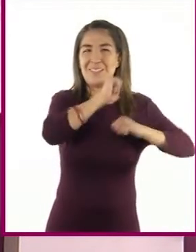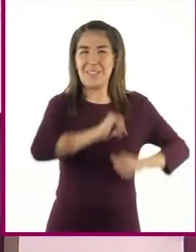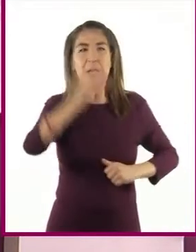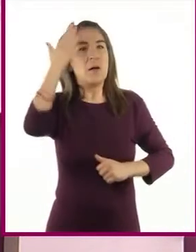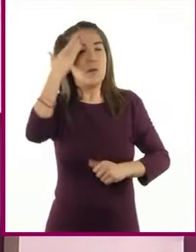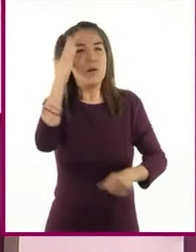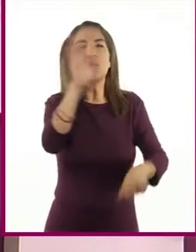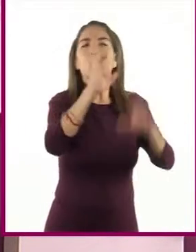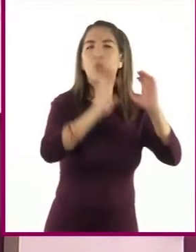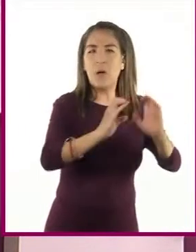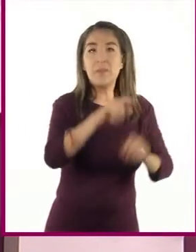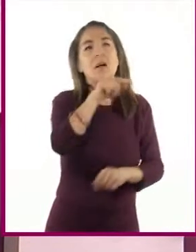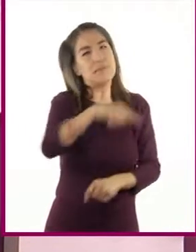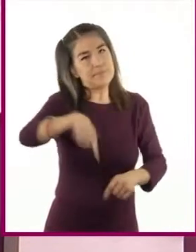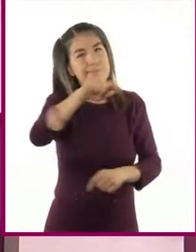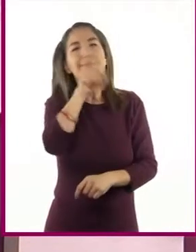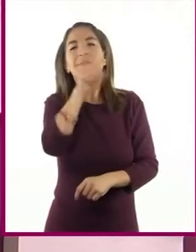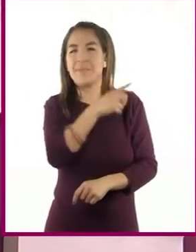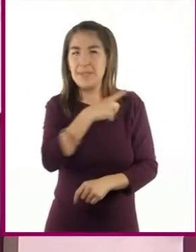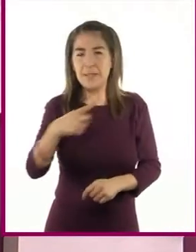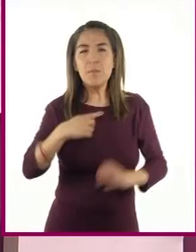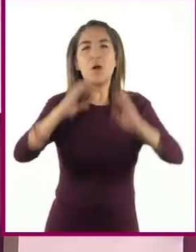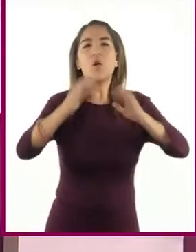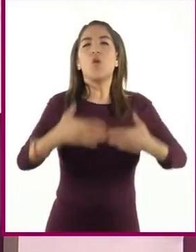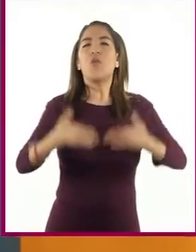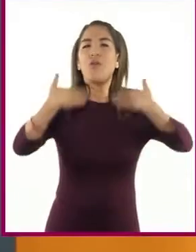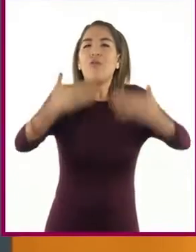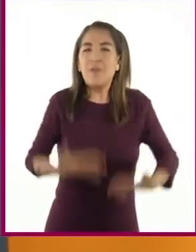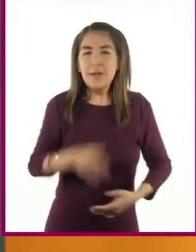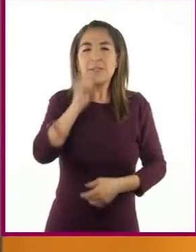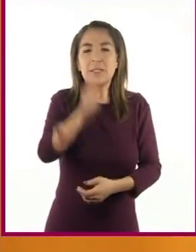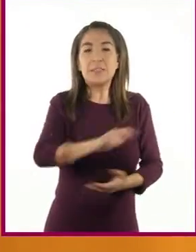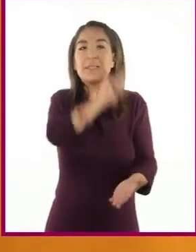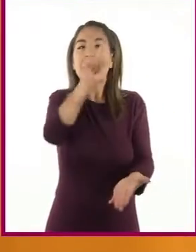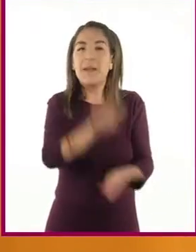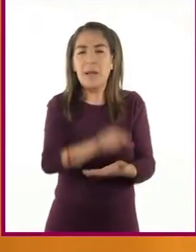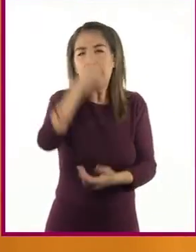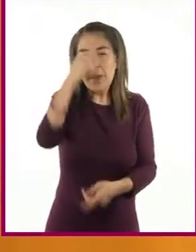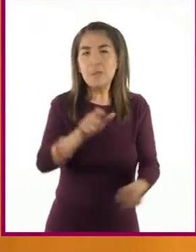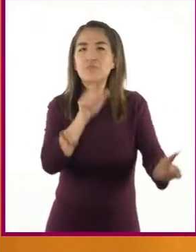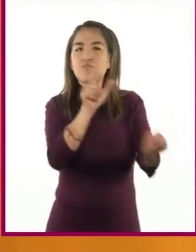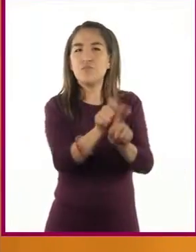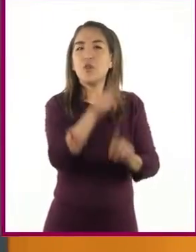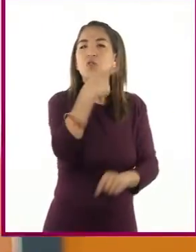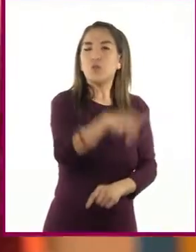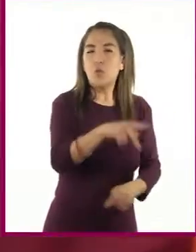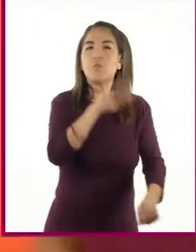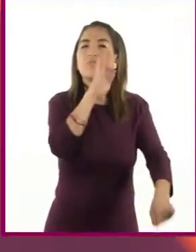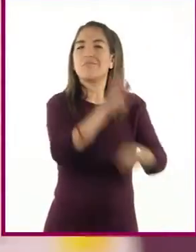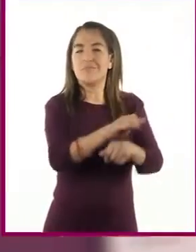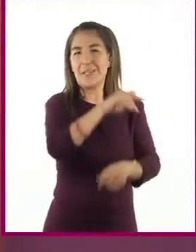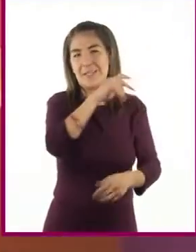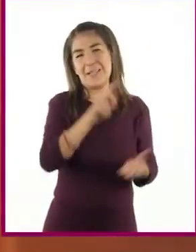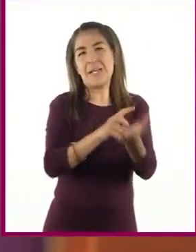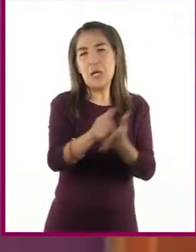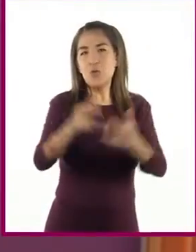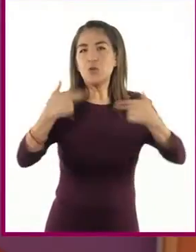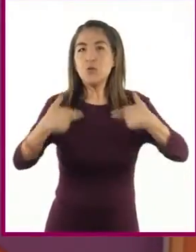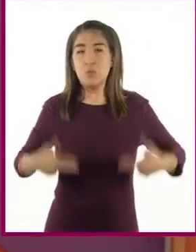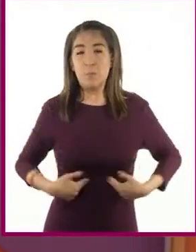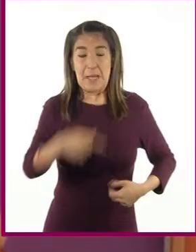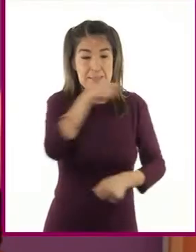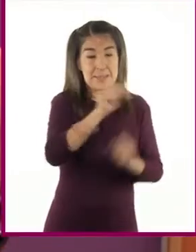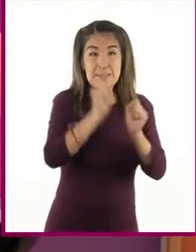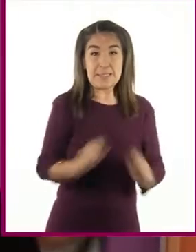ser capaces de utilizar y confiar en el sistema legal para proteger sus derechos humanos. El sistema